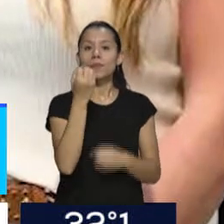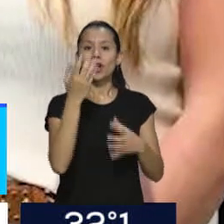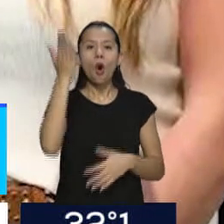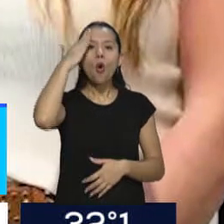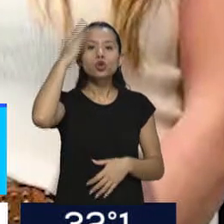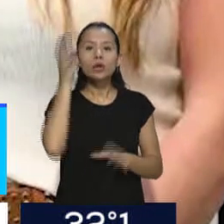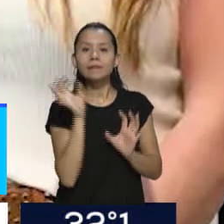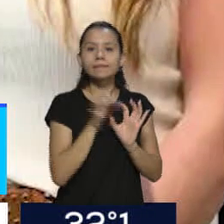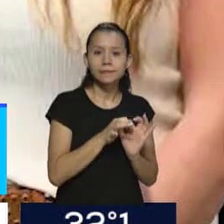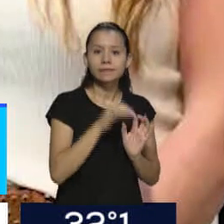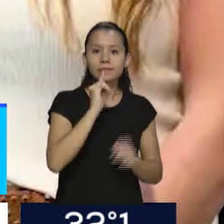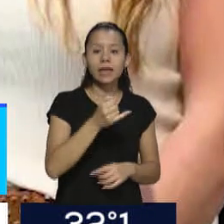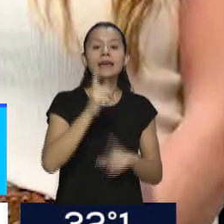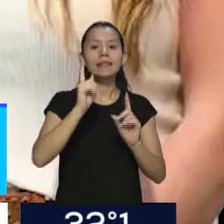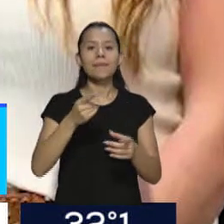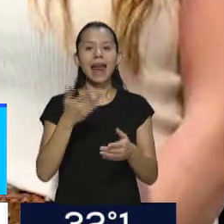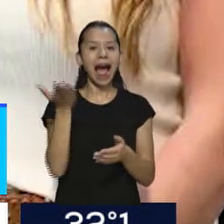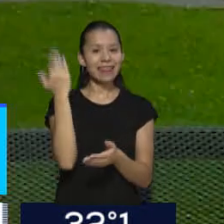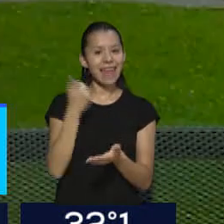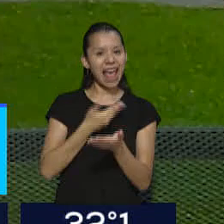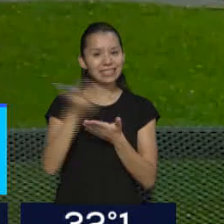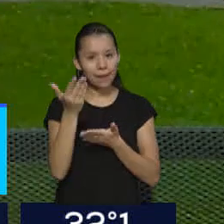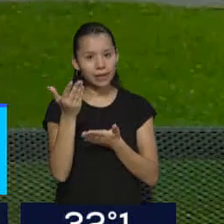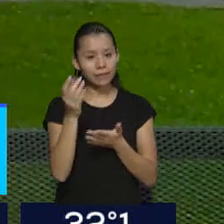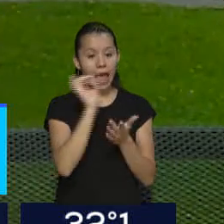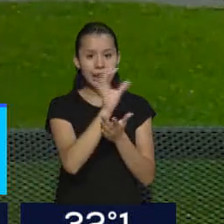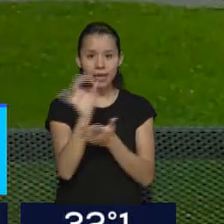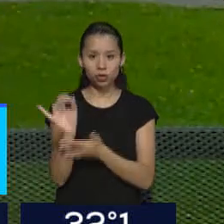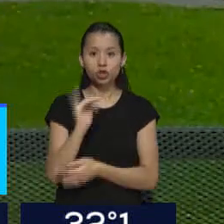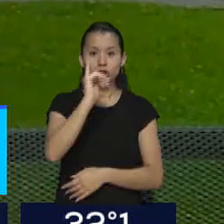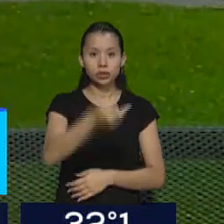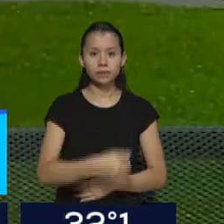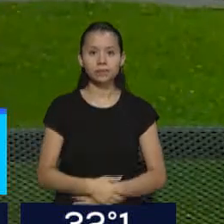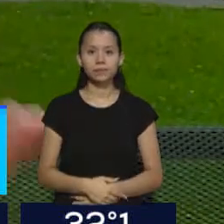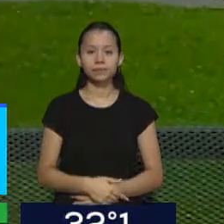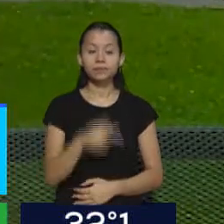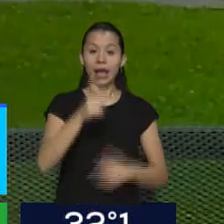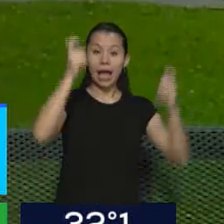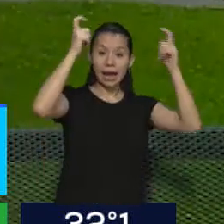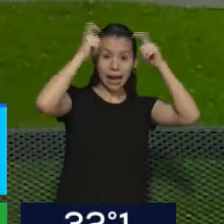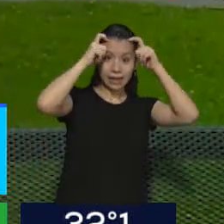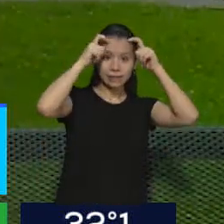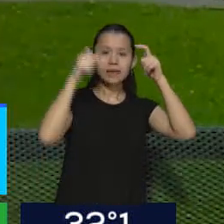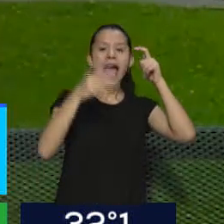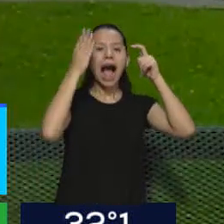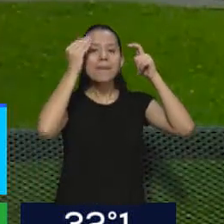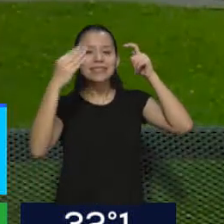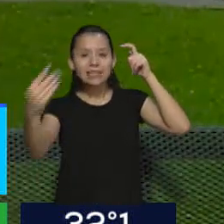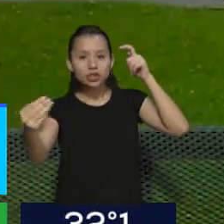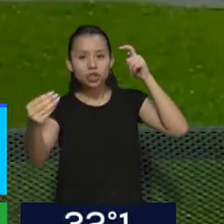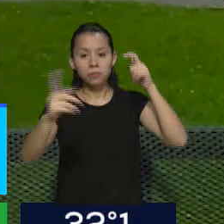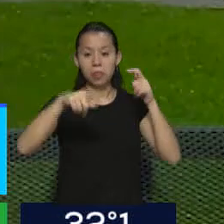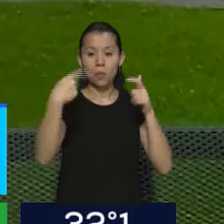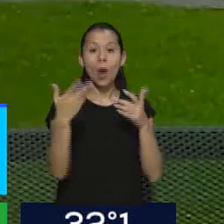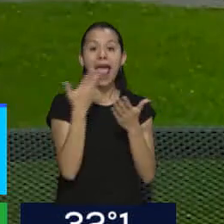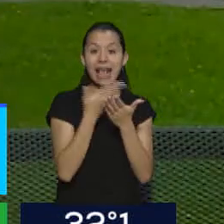deberán rendir un examen que será eliminatorio. Las reinas van a tener una capacitación y van a rendir un examen donde